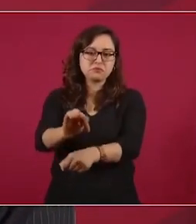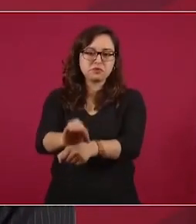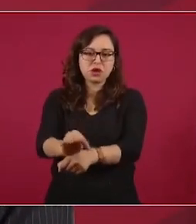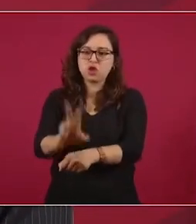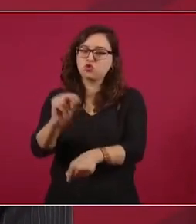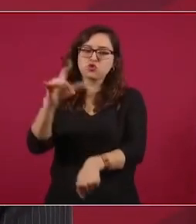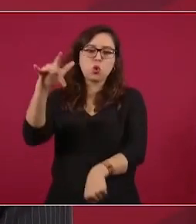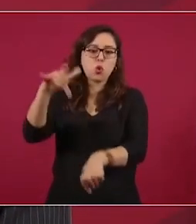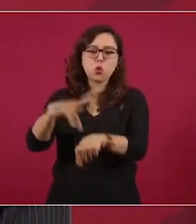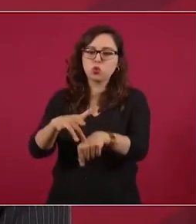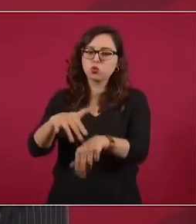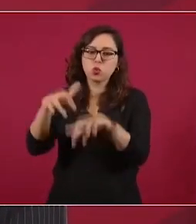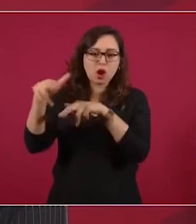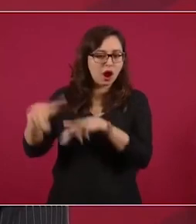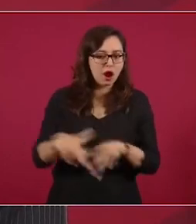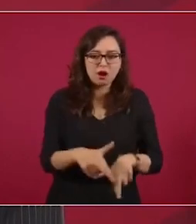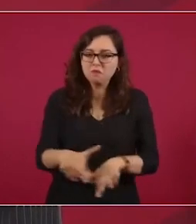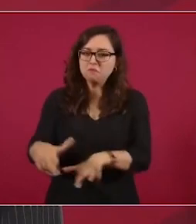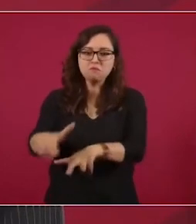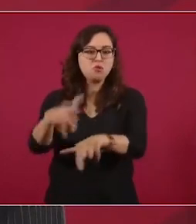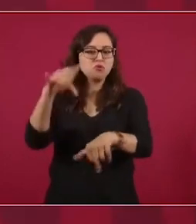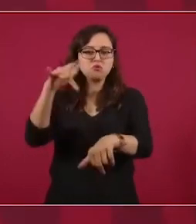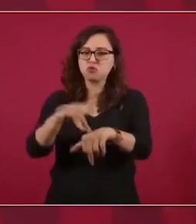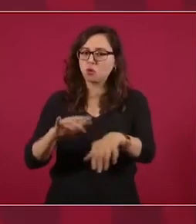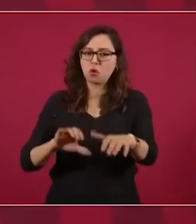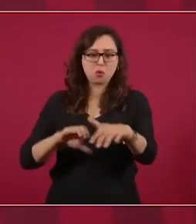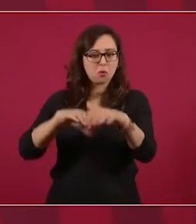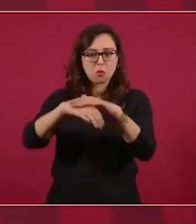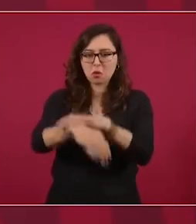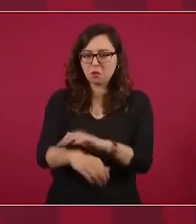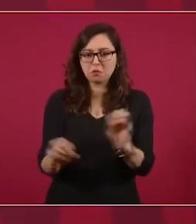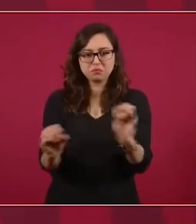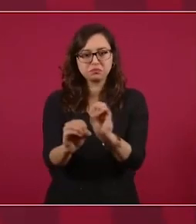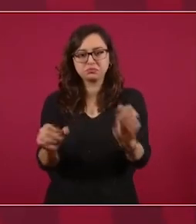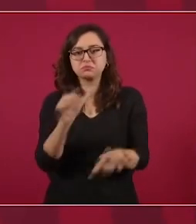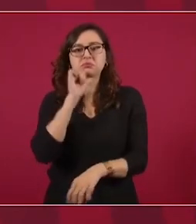pues se protegen los ríos, se protegen los cenotes